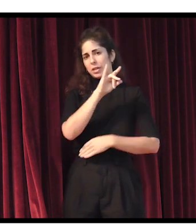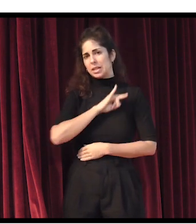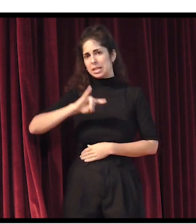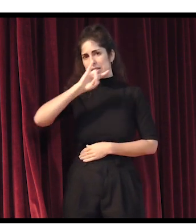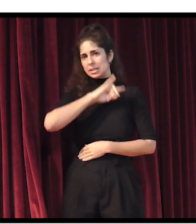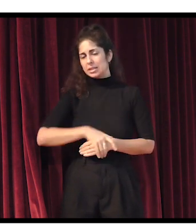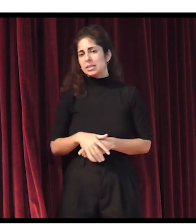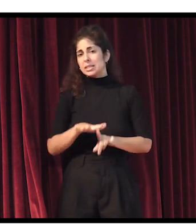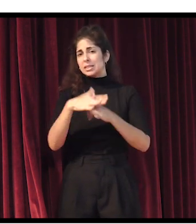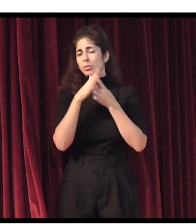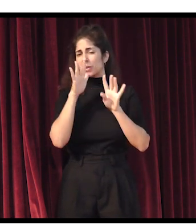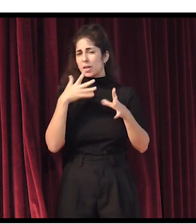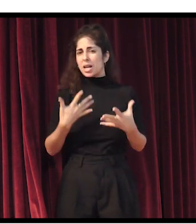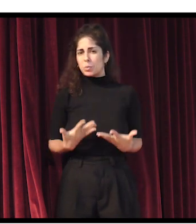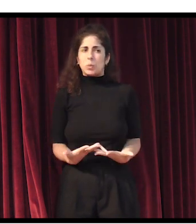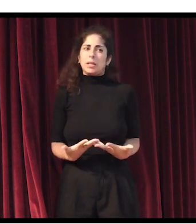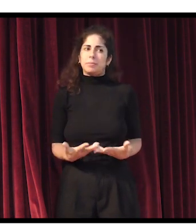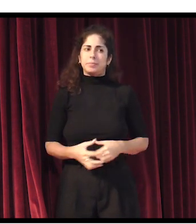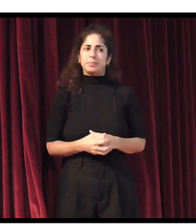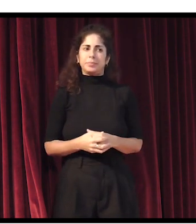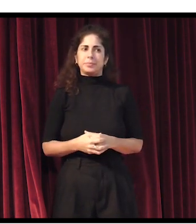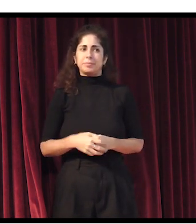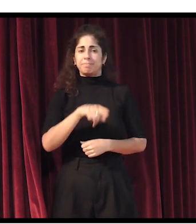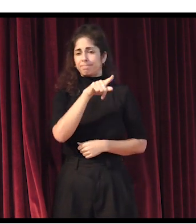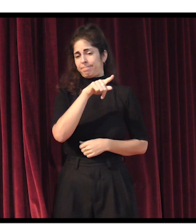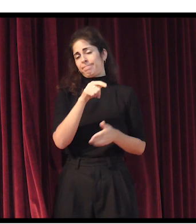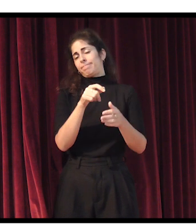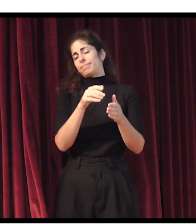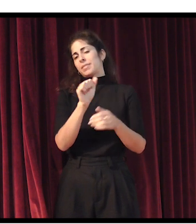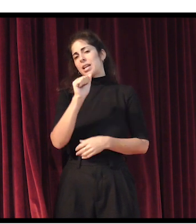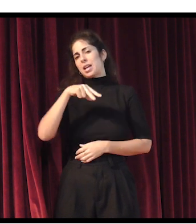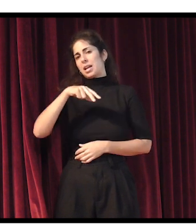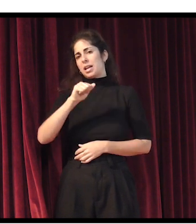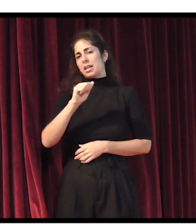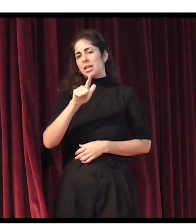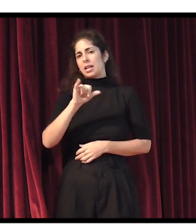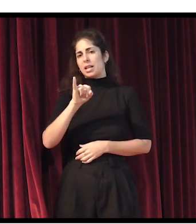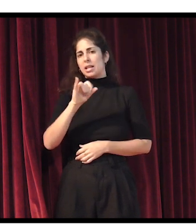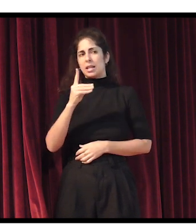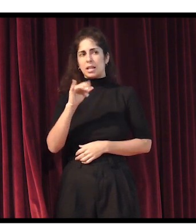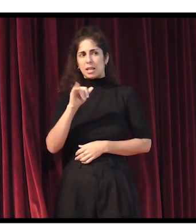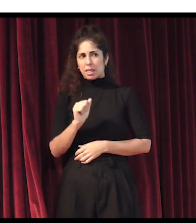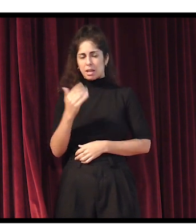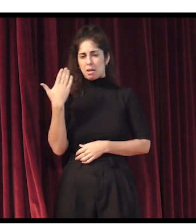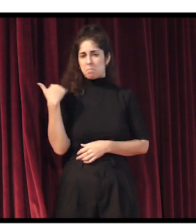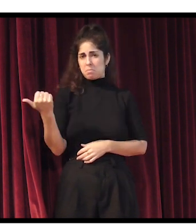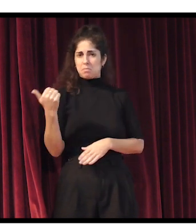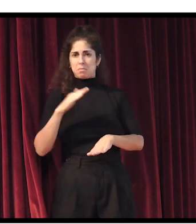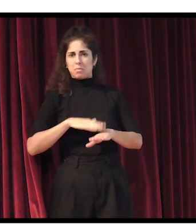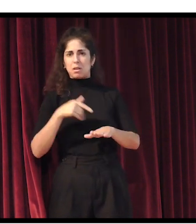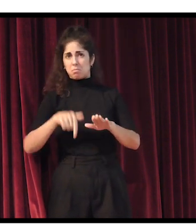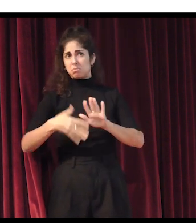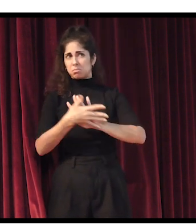La situación actual. Cuando me llamó Ana Lidia para proponerme hablar sobre esta situación, contar el